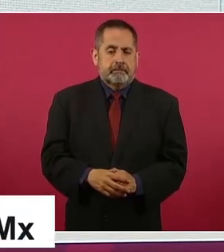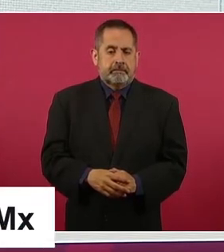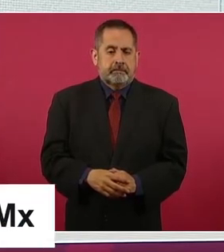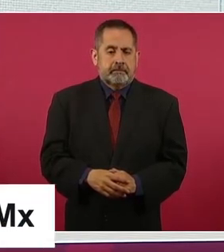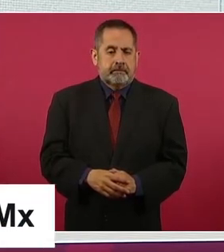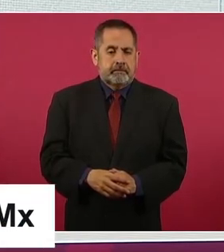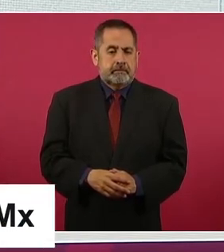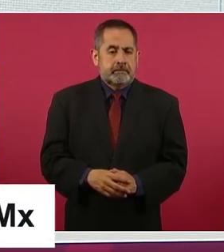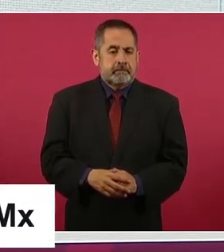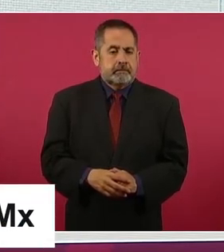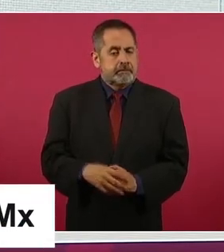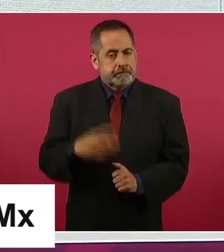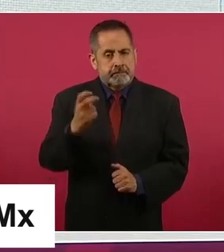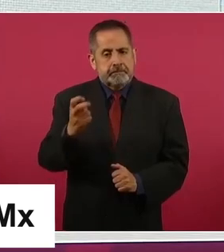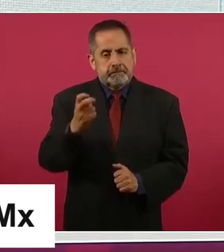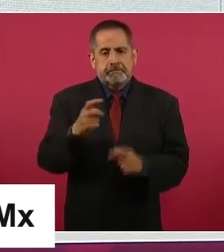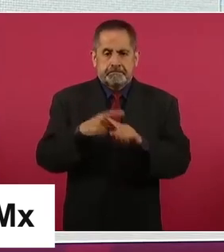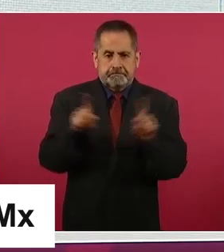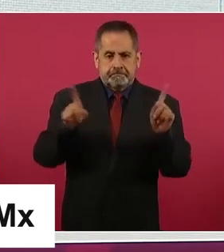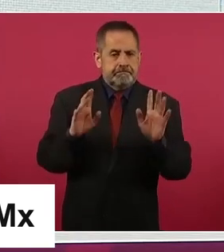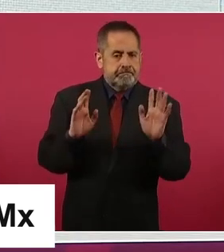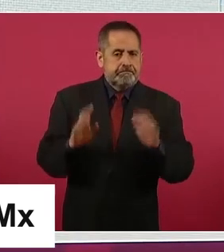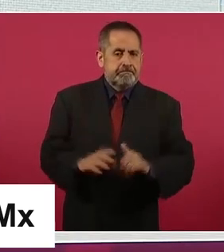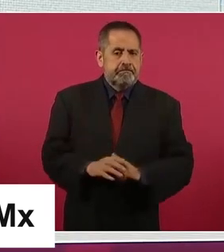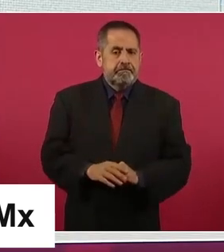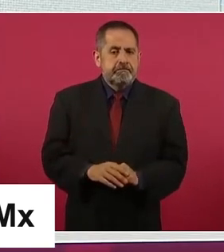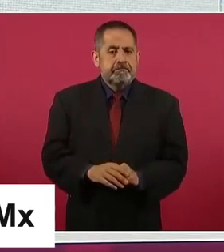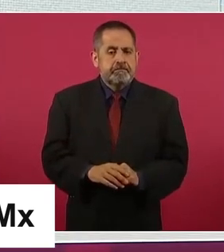Esa es la diferencia.